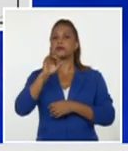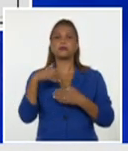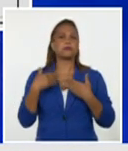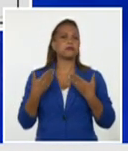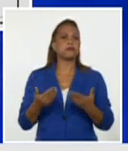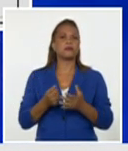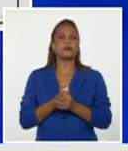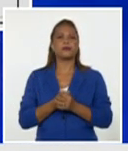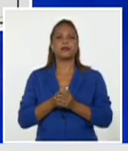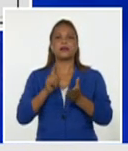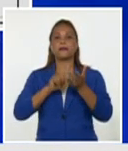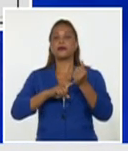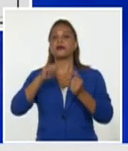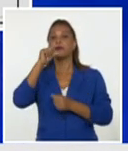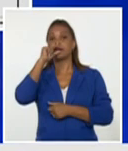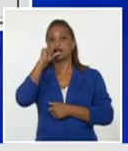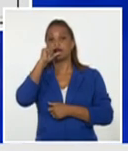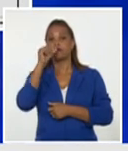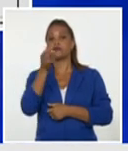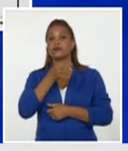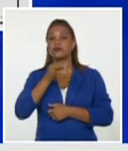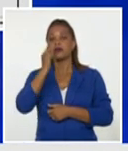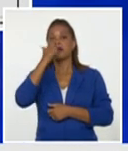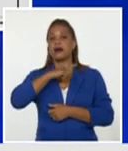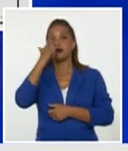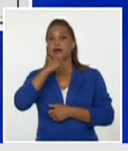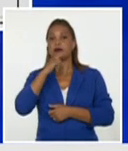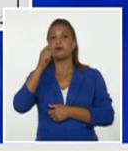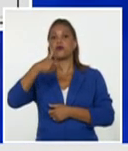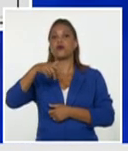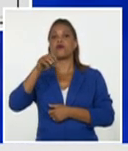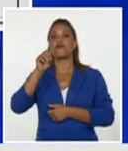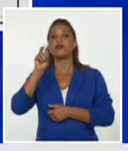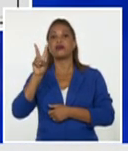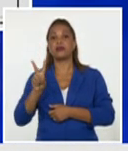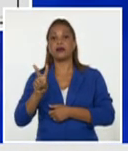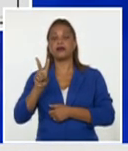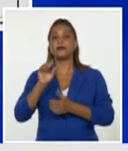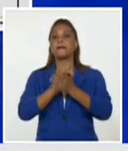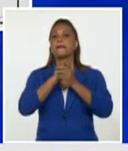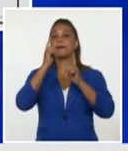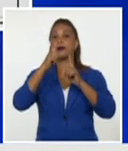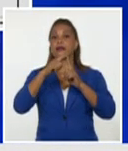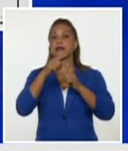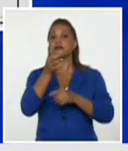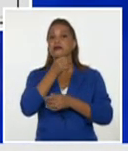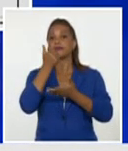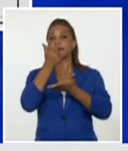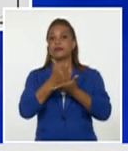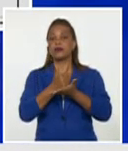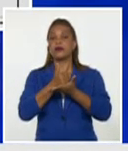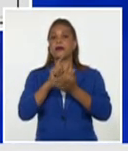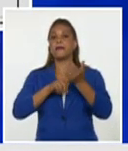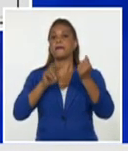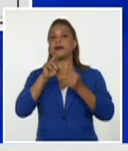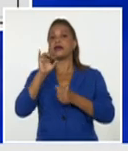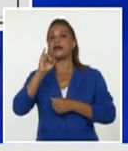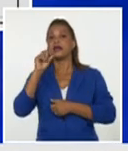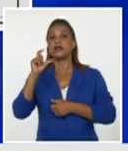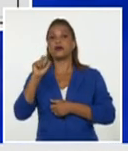Pedro Betancur, Los Jarabos, Jovellanos, Matanzas, municipio, Perico y Jagüey Grande. Y